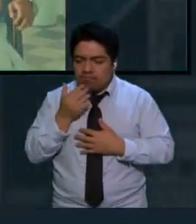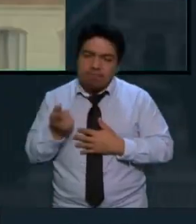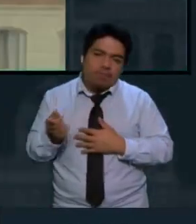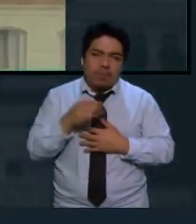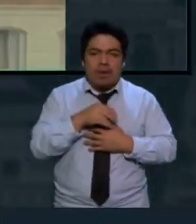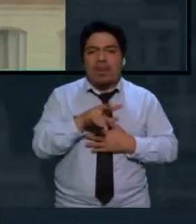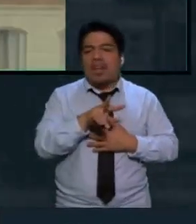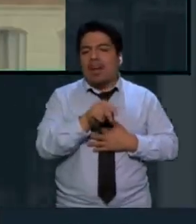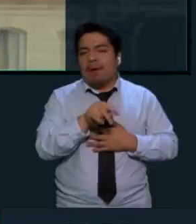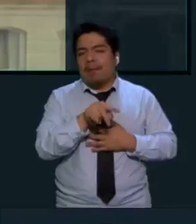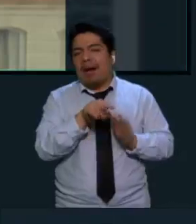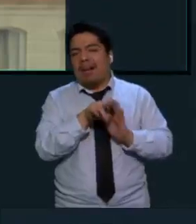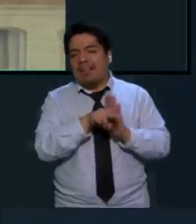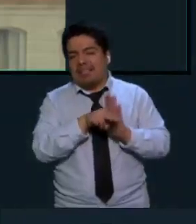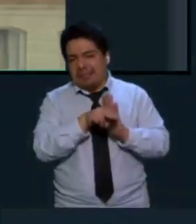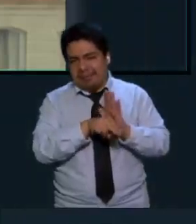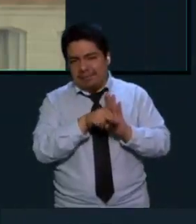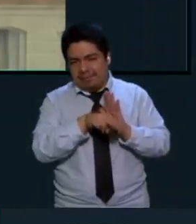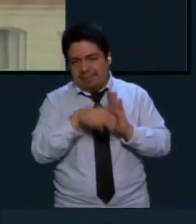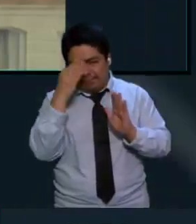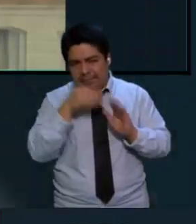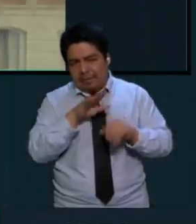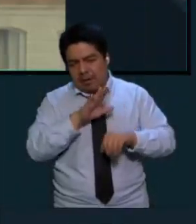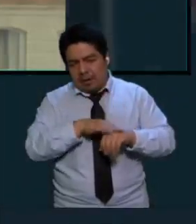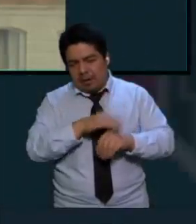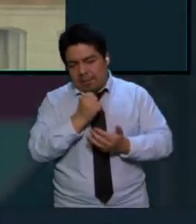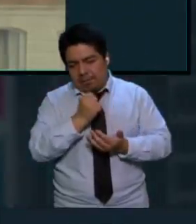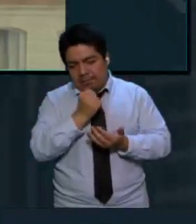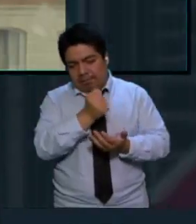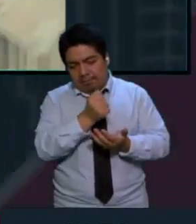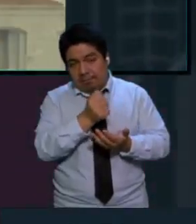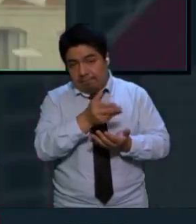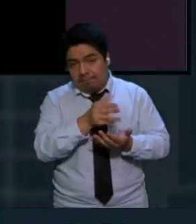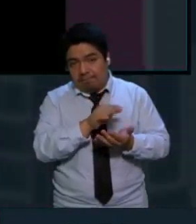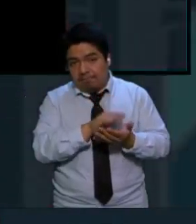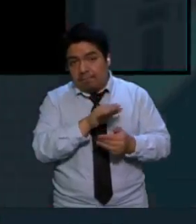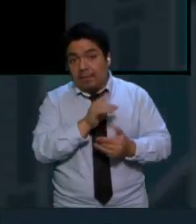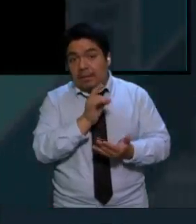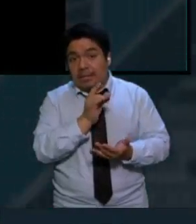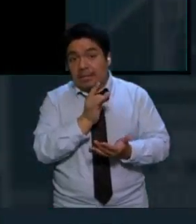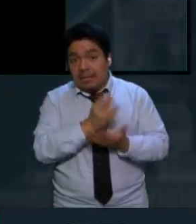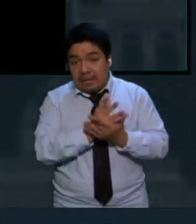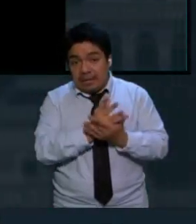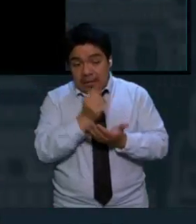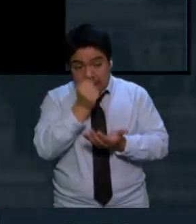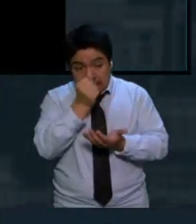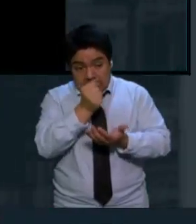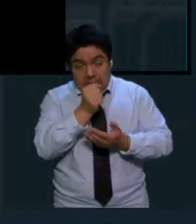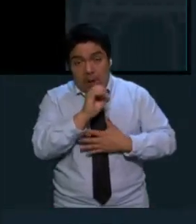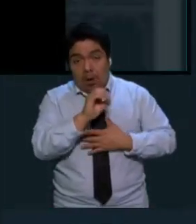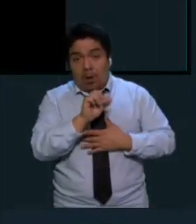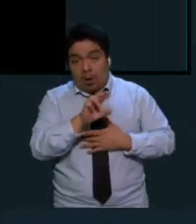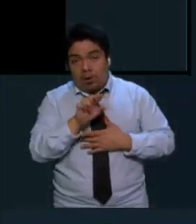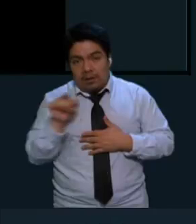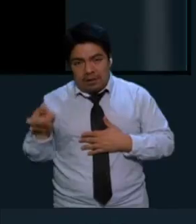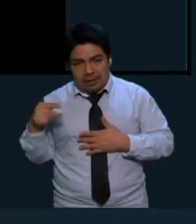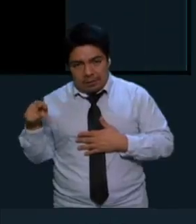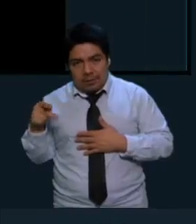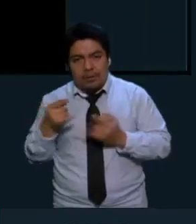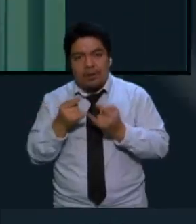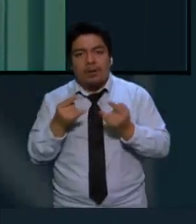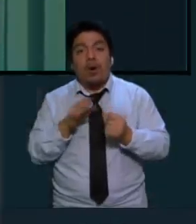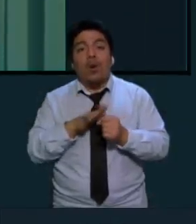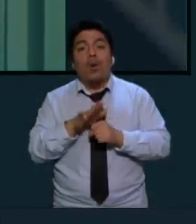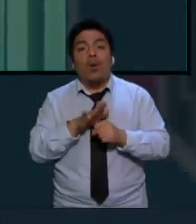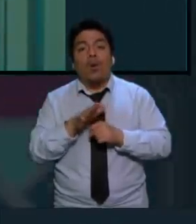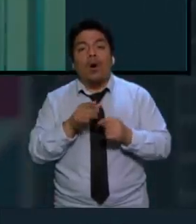una pantalla, digamos, con más recursos, al grado de que el único Oscar que ha recibido Wes Anderson en su historia